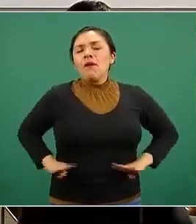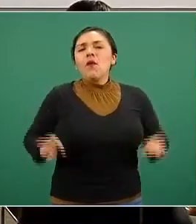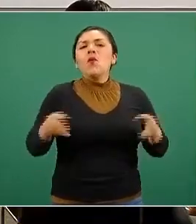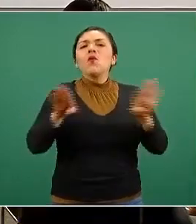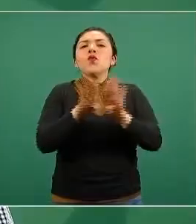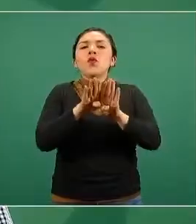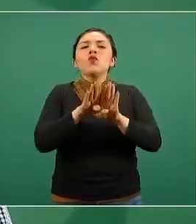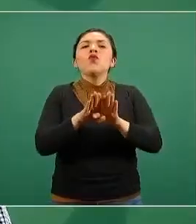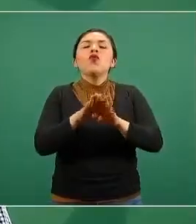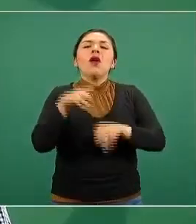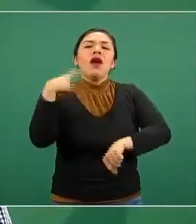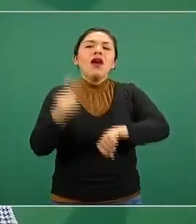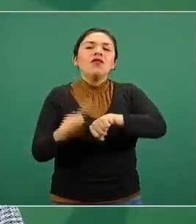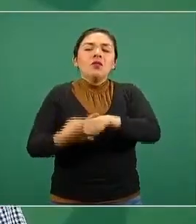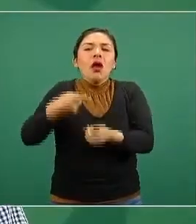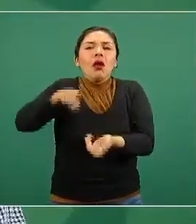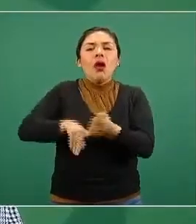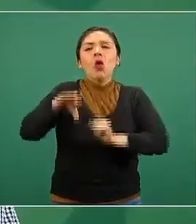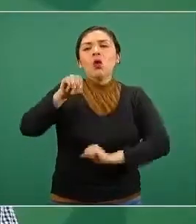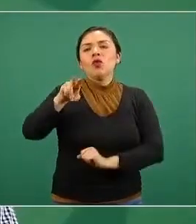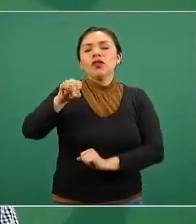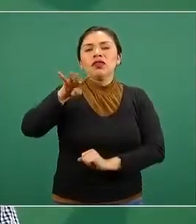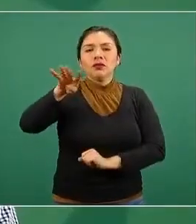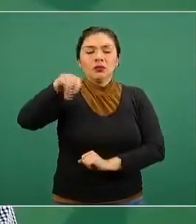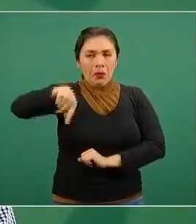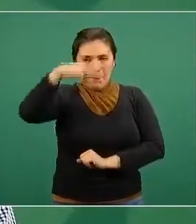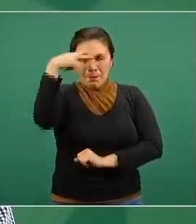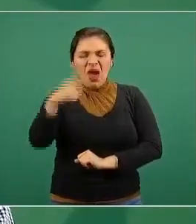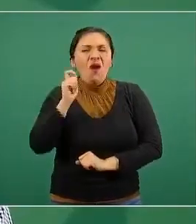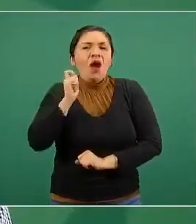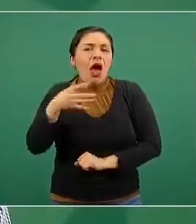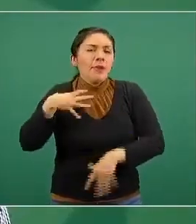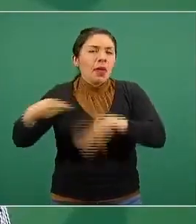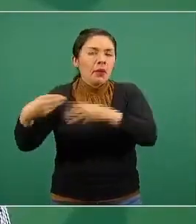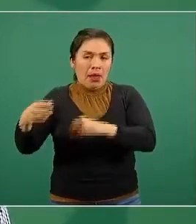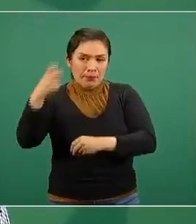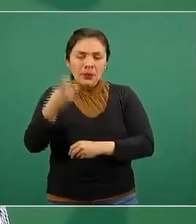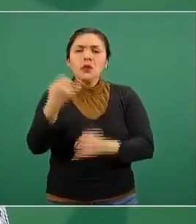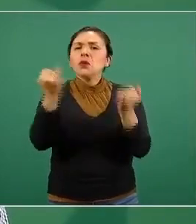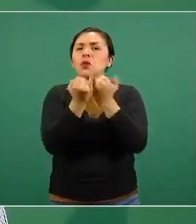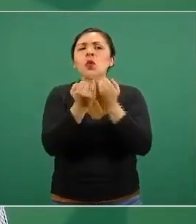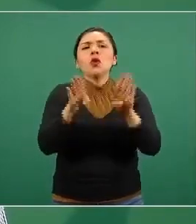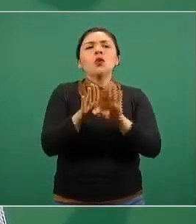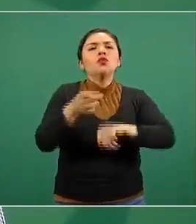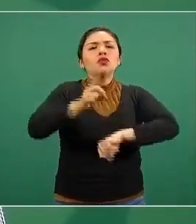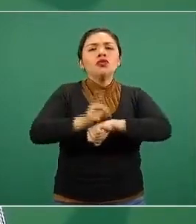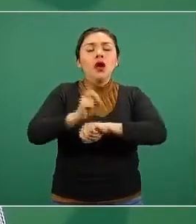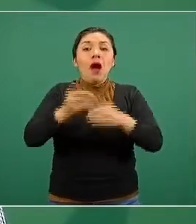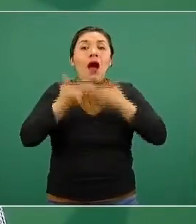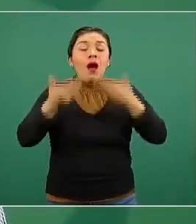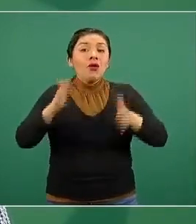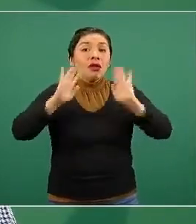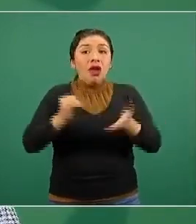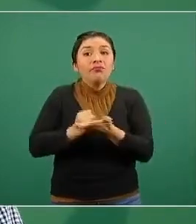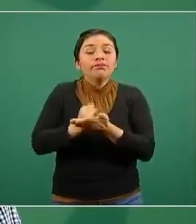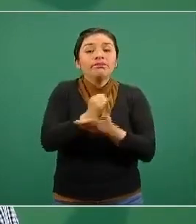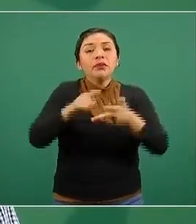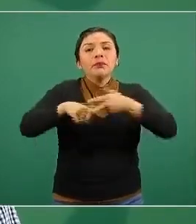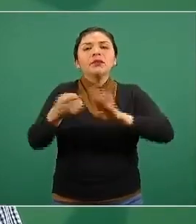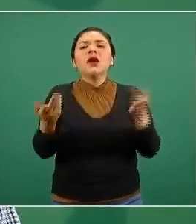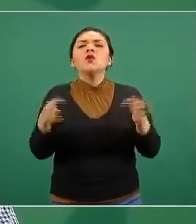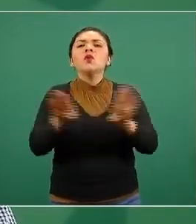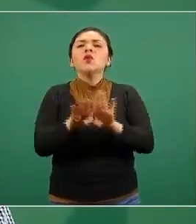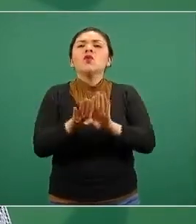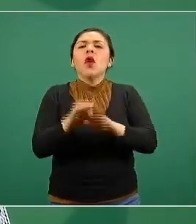comportamiento epidémico de COVID-19 en México, como todos los días también, y ahora que ya inició en el país la actualización de